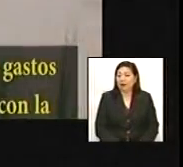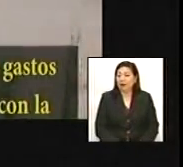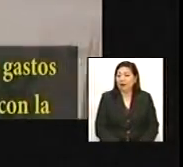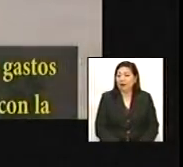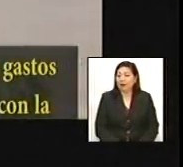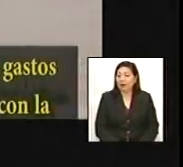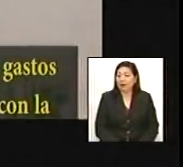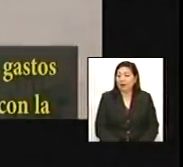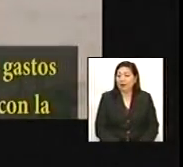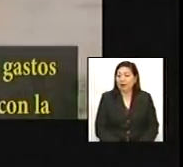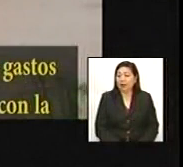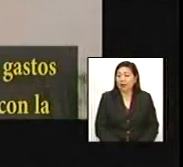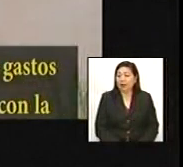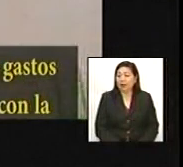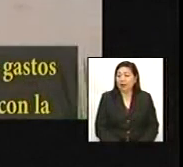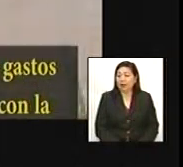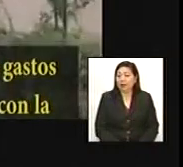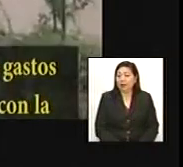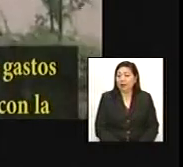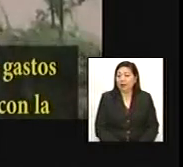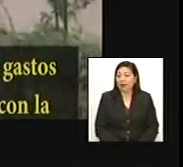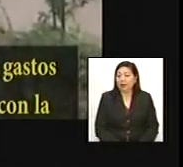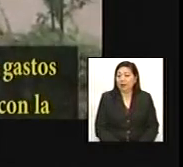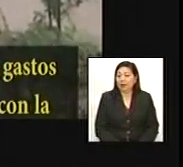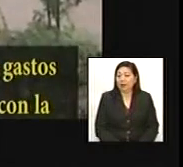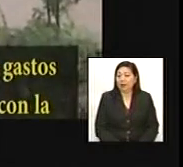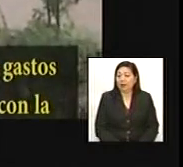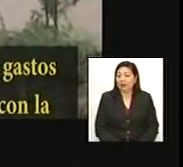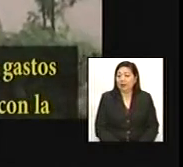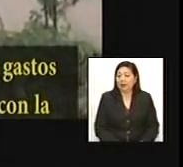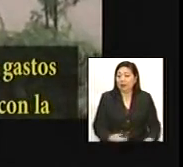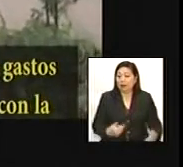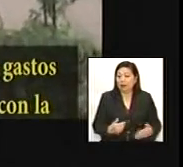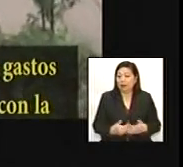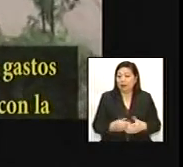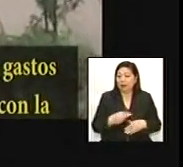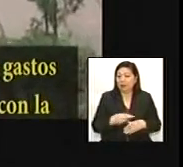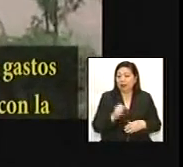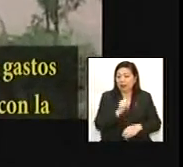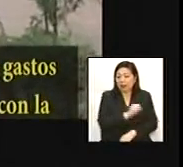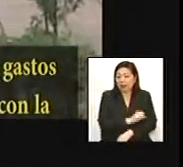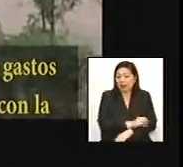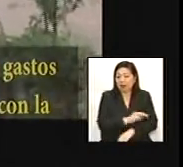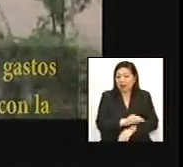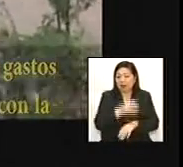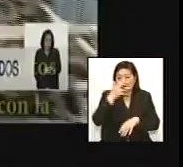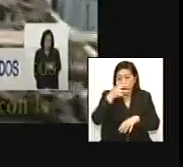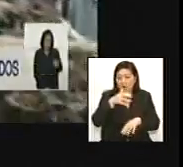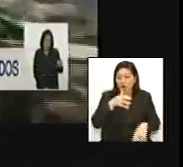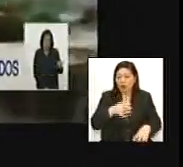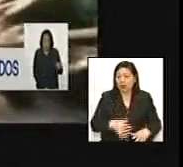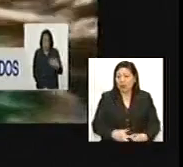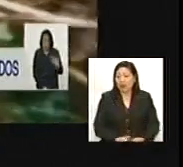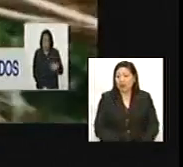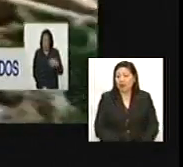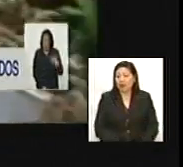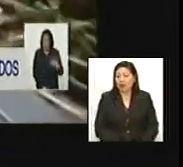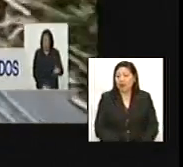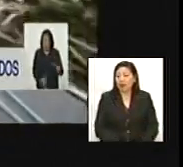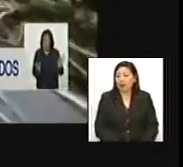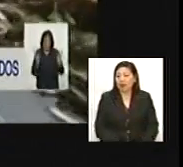Esta es también una región, cerca a mi región, San Martín, Huánuco. Desolación y